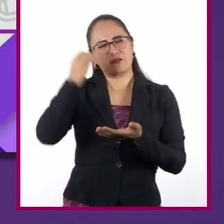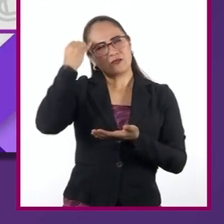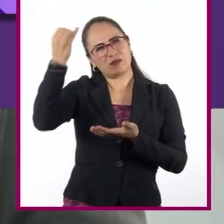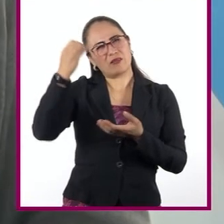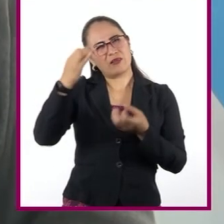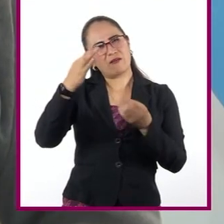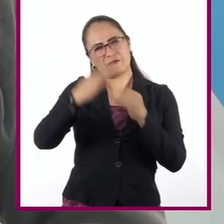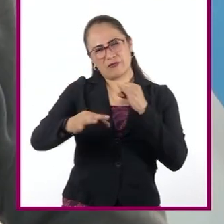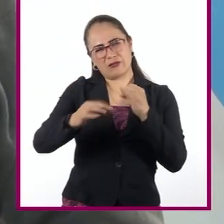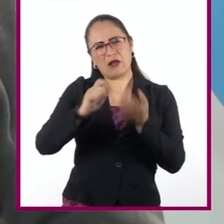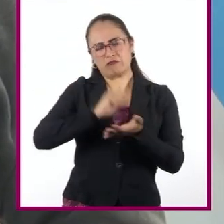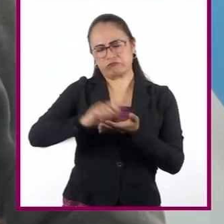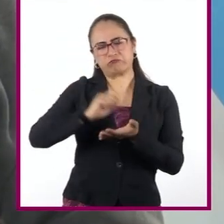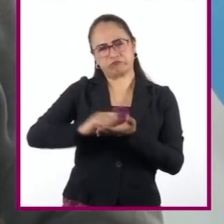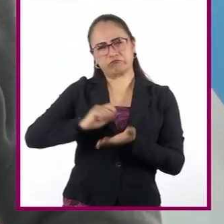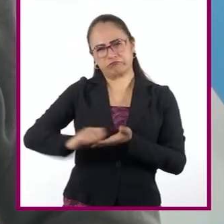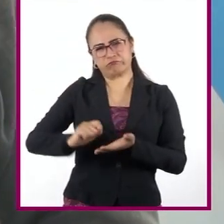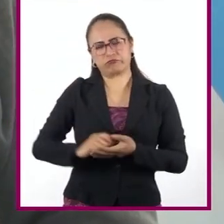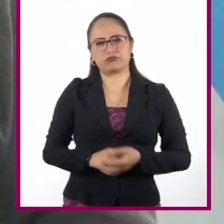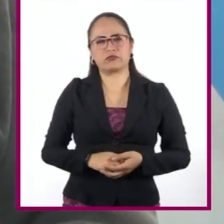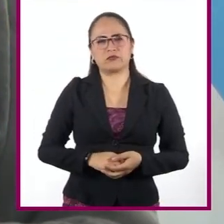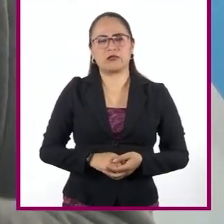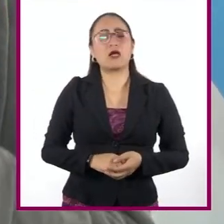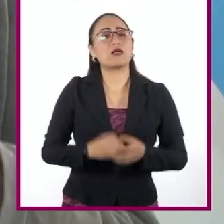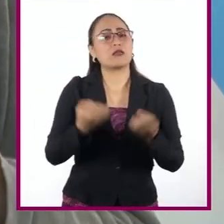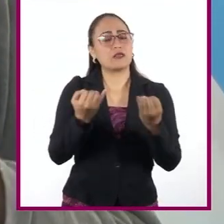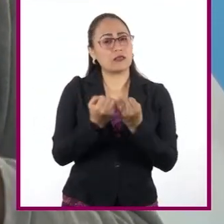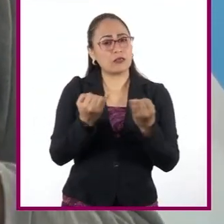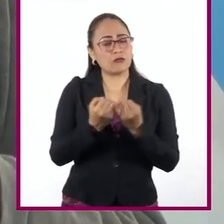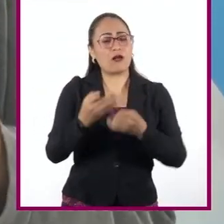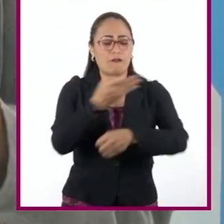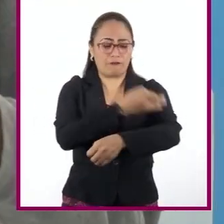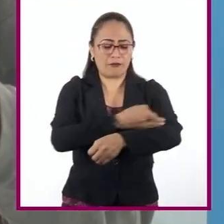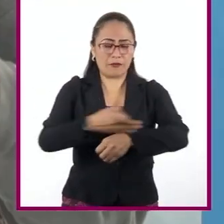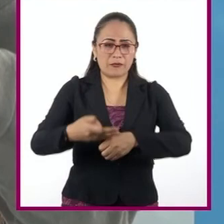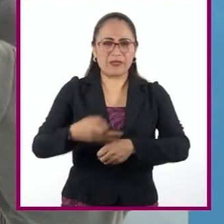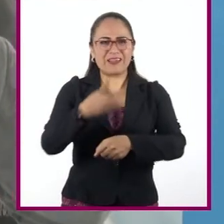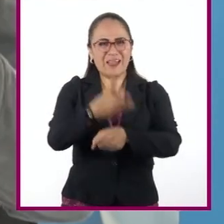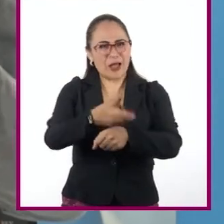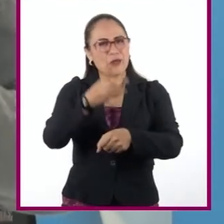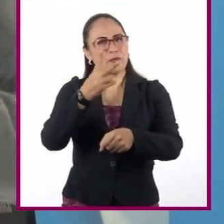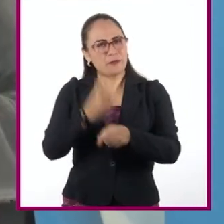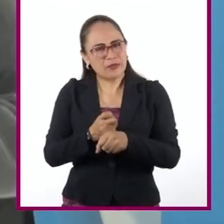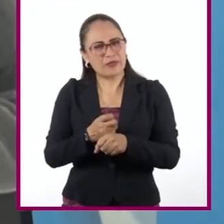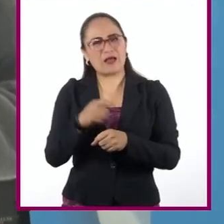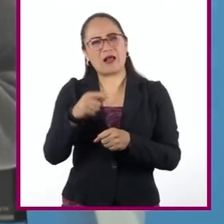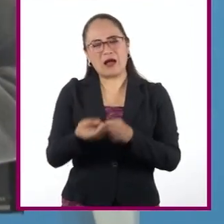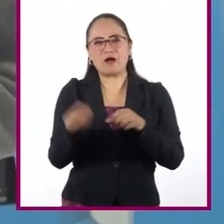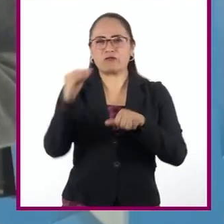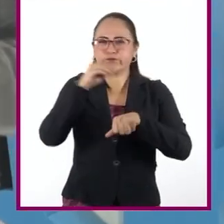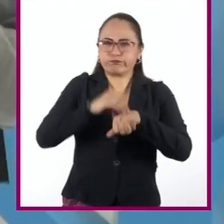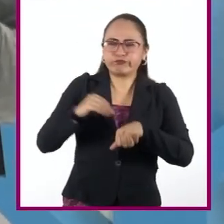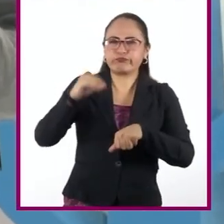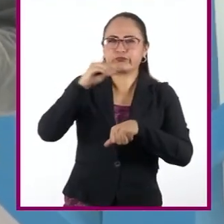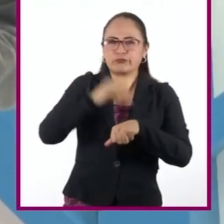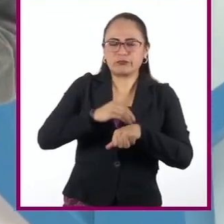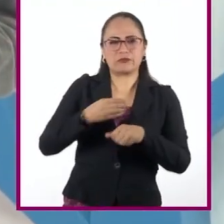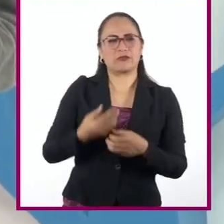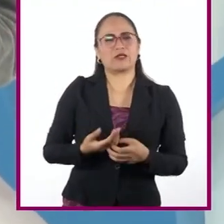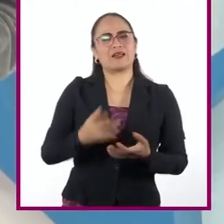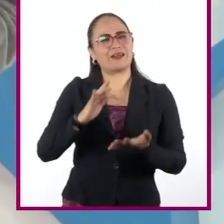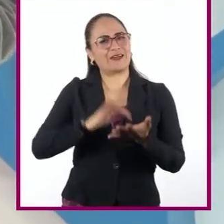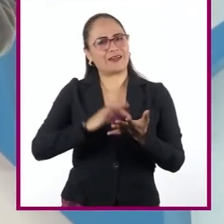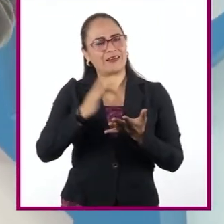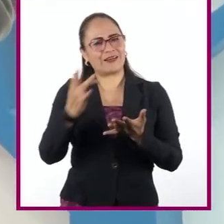reflexión. No olviden invitar a su familia a compartir sus propias aportaciones. Muchas